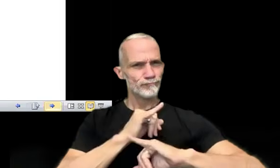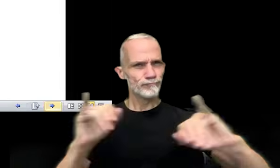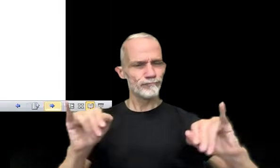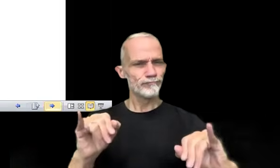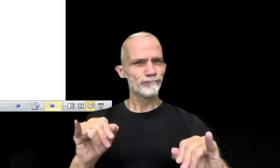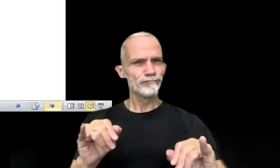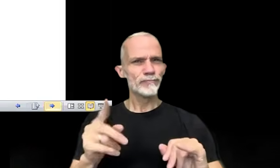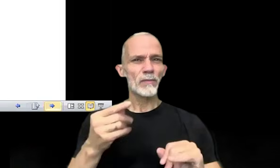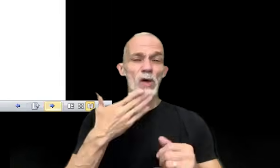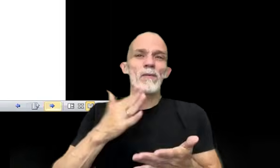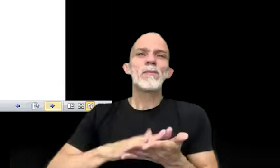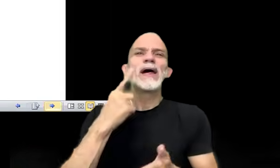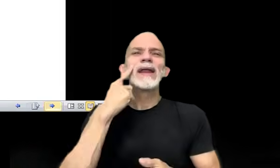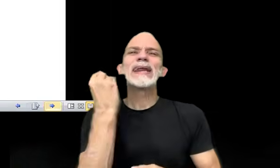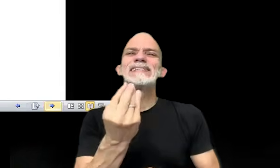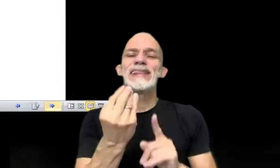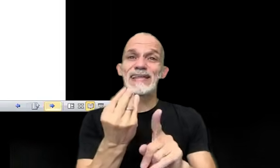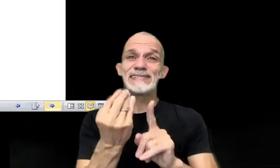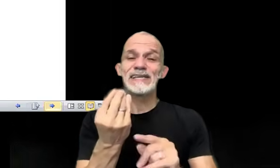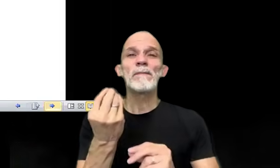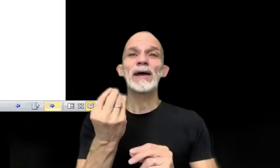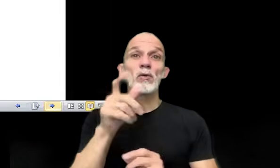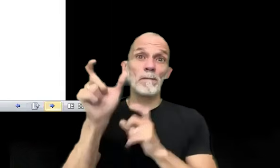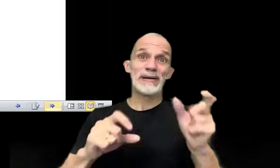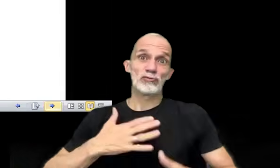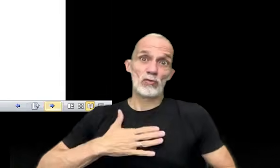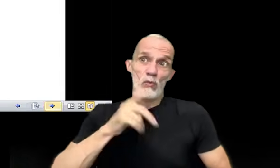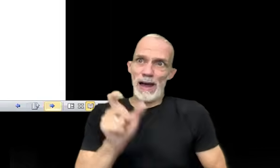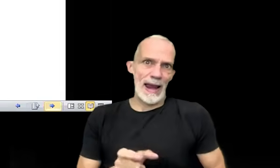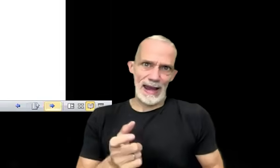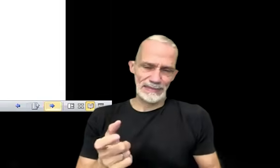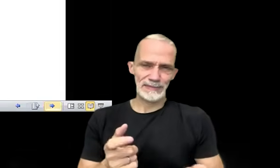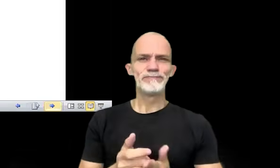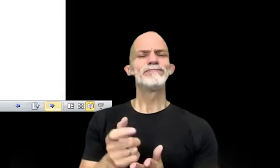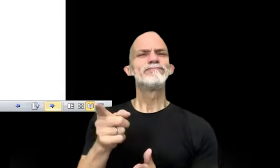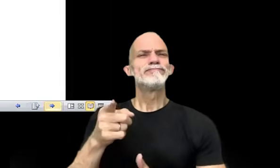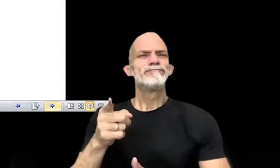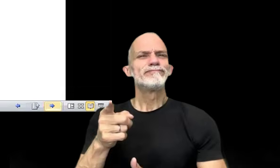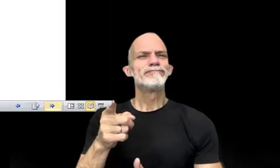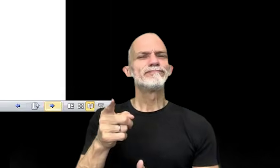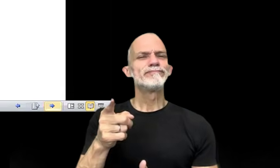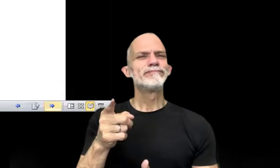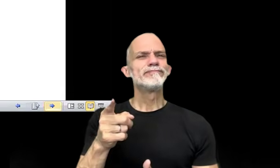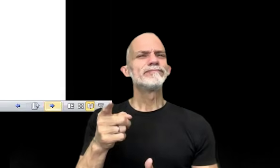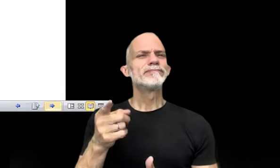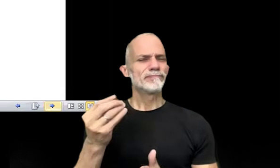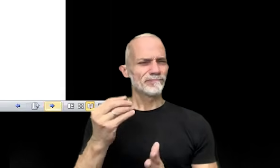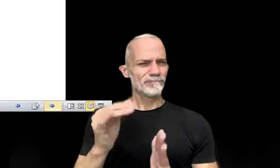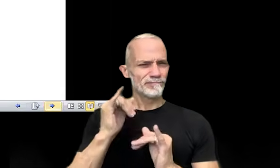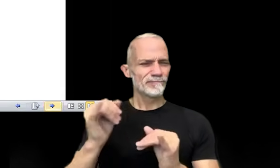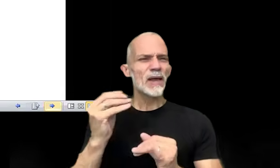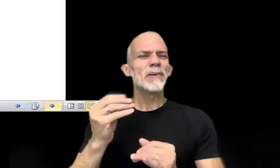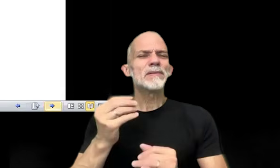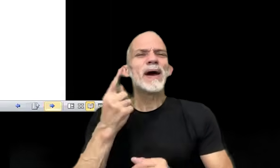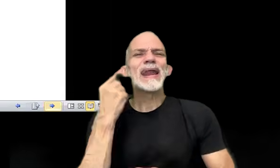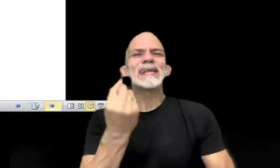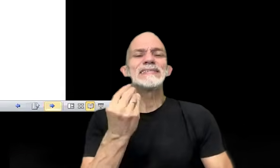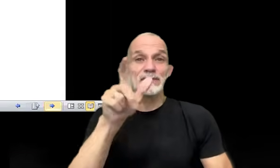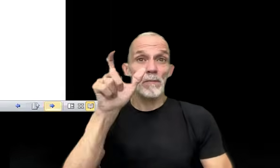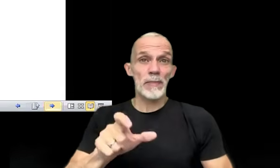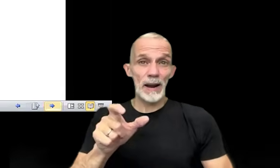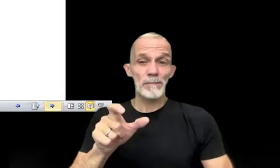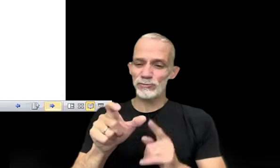Recordemos porque hablé de residencia para lo que son personas humanas. Recordemos cómo es